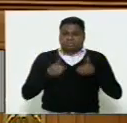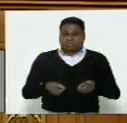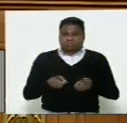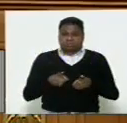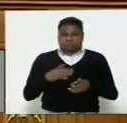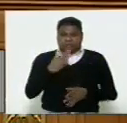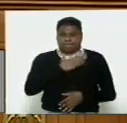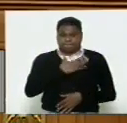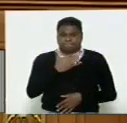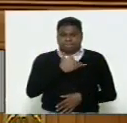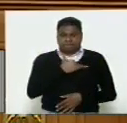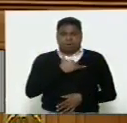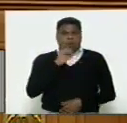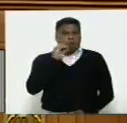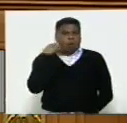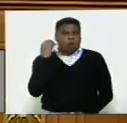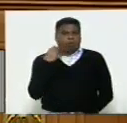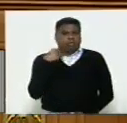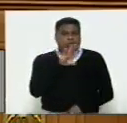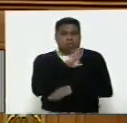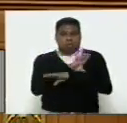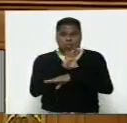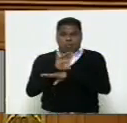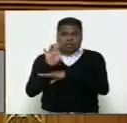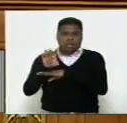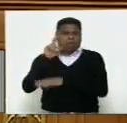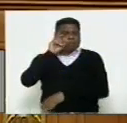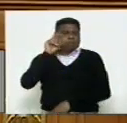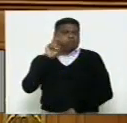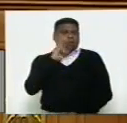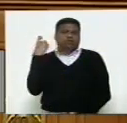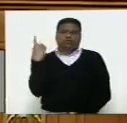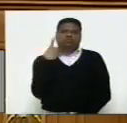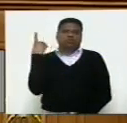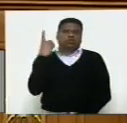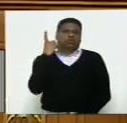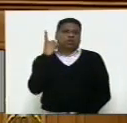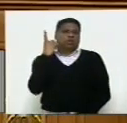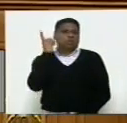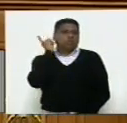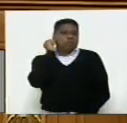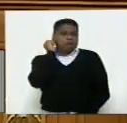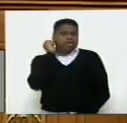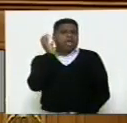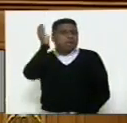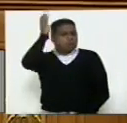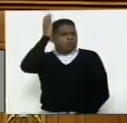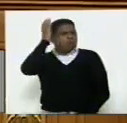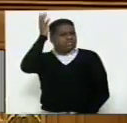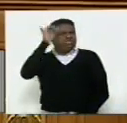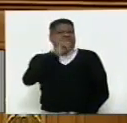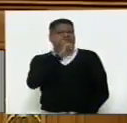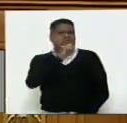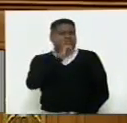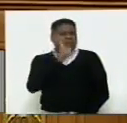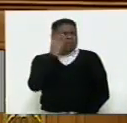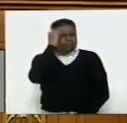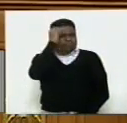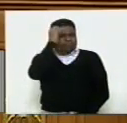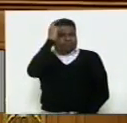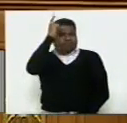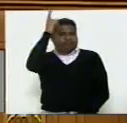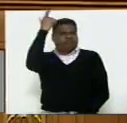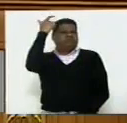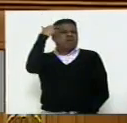gestación es cuidada. Cuidada no solamente por la mujer que tenga conciencia e información suficiente de cómo se debe cuidar a